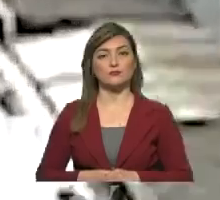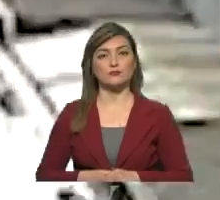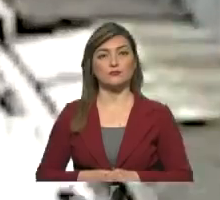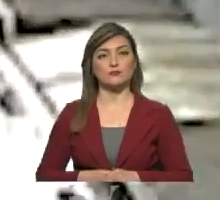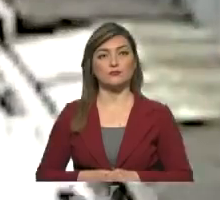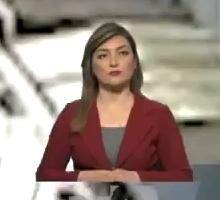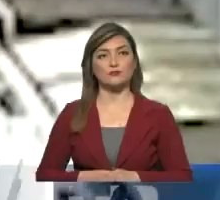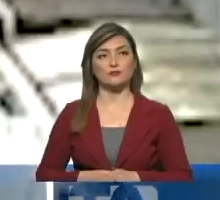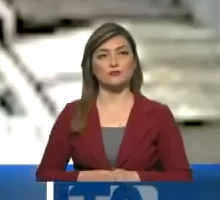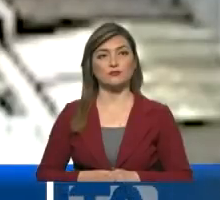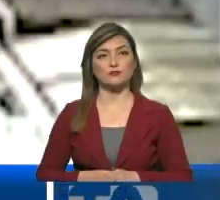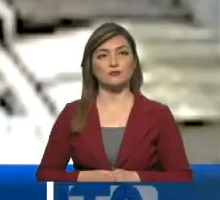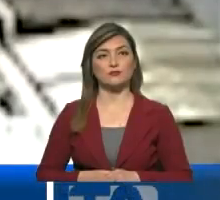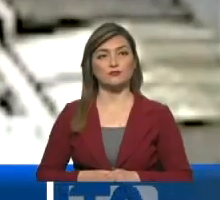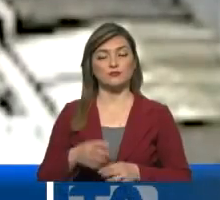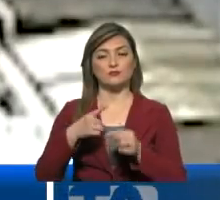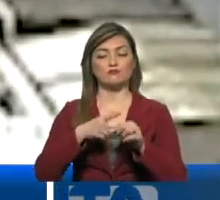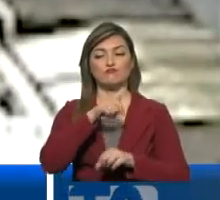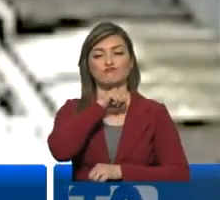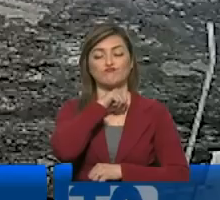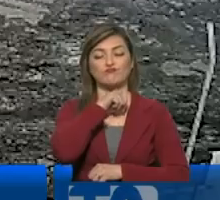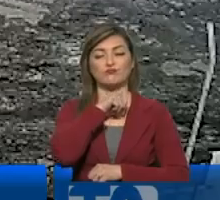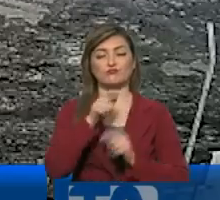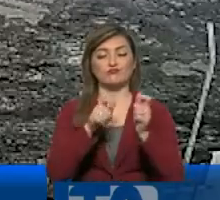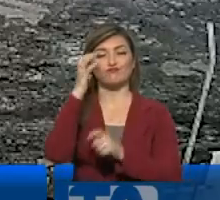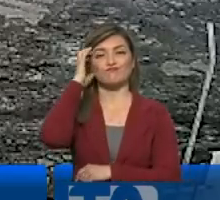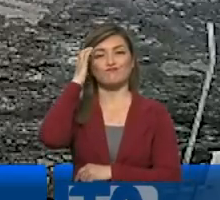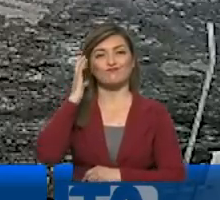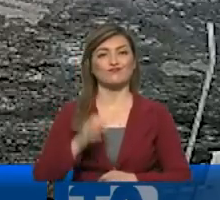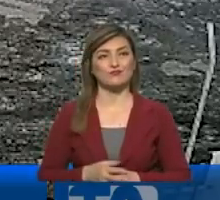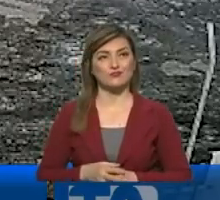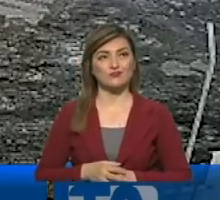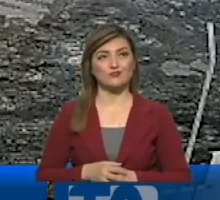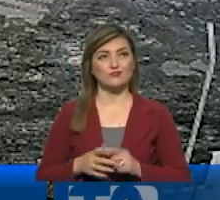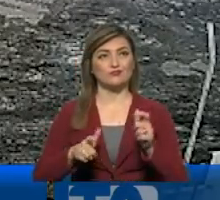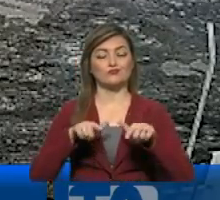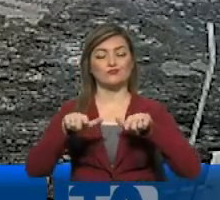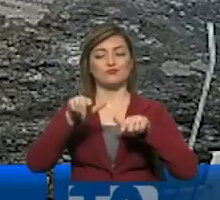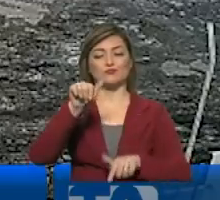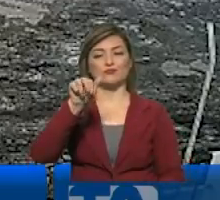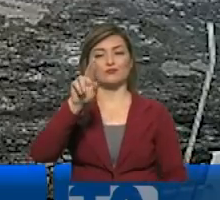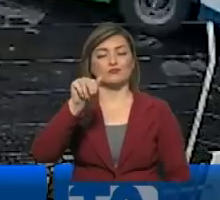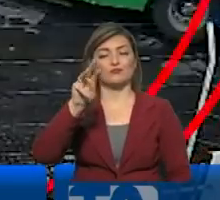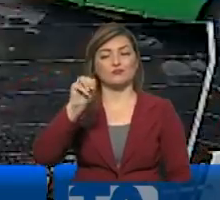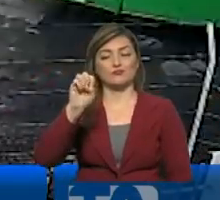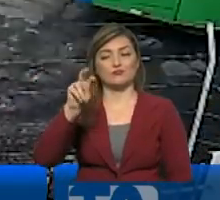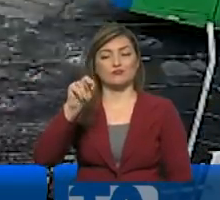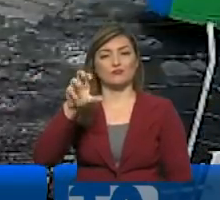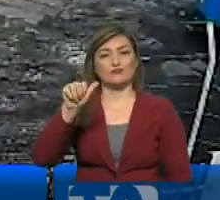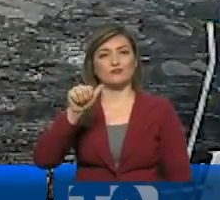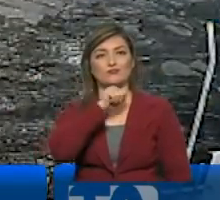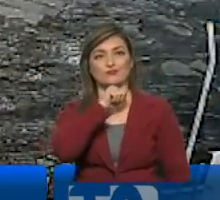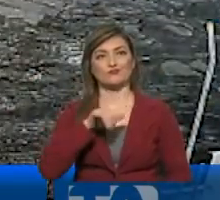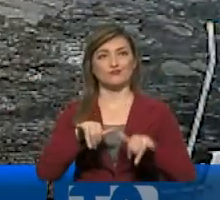Los asaltos de inseguridad en la capital preocupan a la ciudadanía. De acuerdo a los moradores del sector de la Armenia en el Valle de los Chillos, la